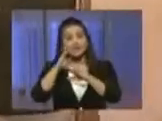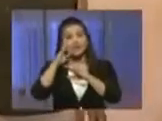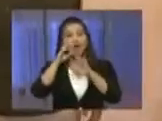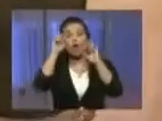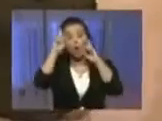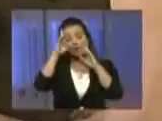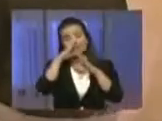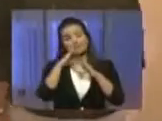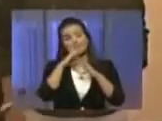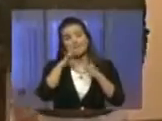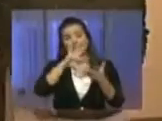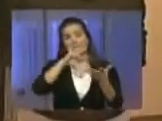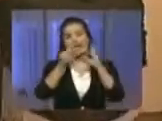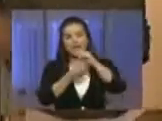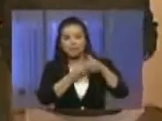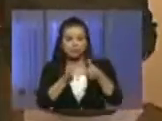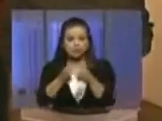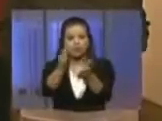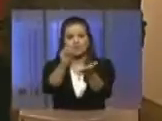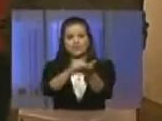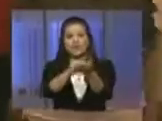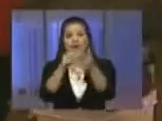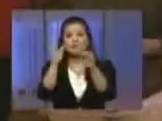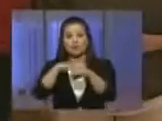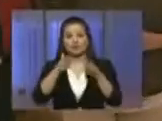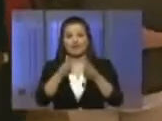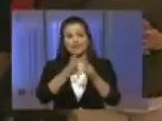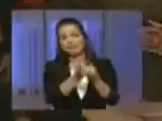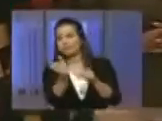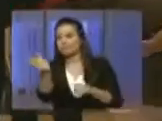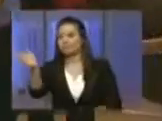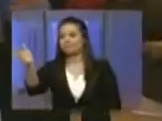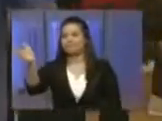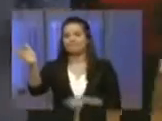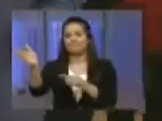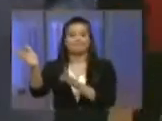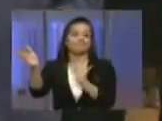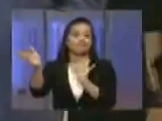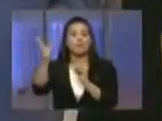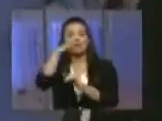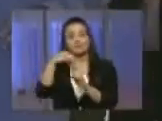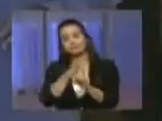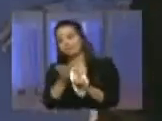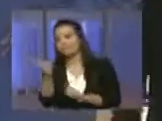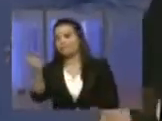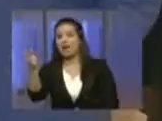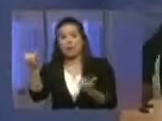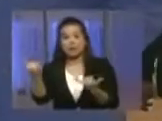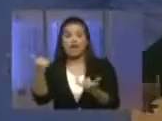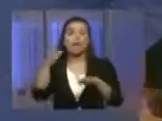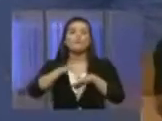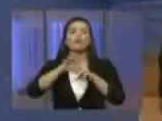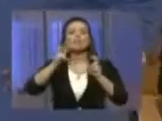eh parcialmente y temporalmente trastocado por el golpe de estado parlamentario